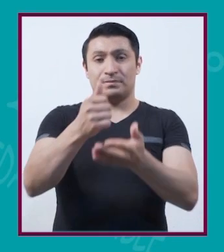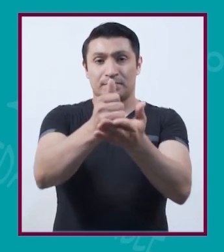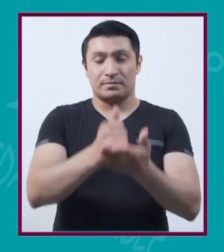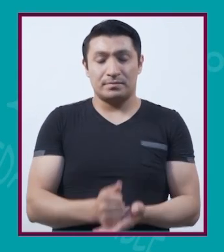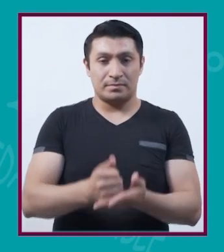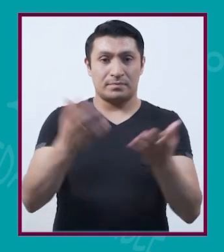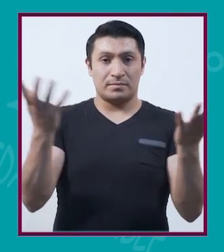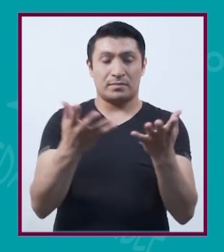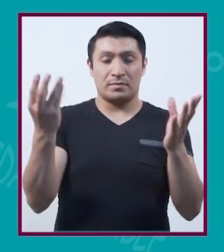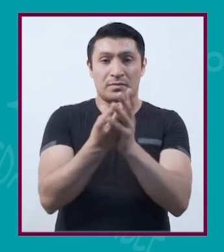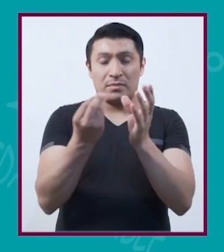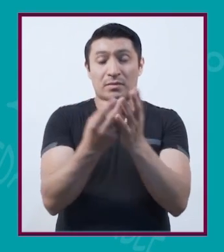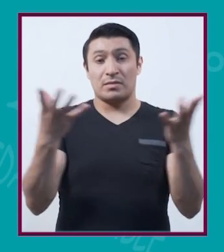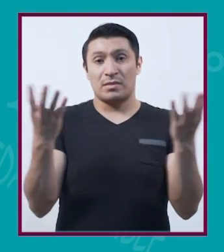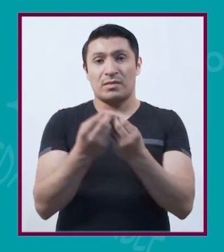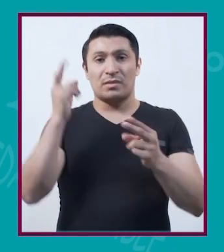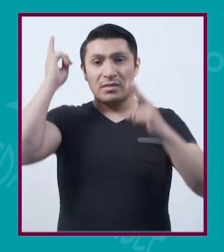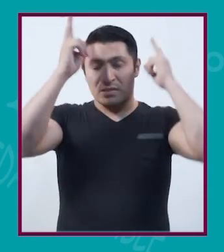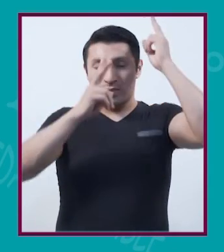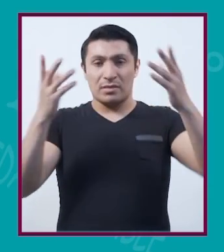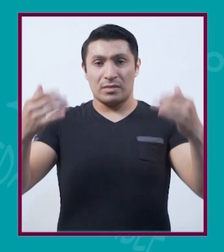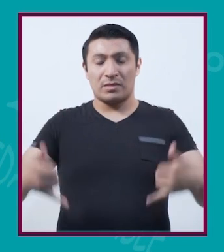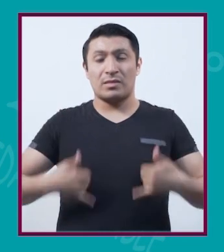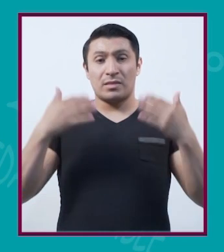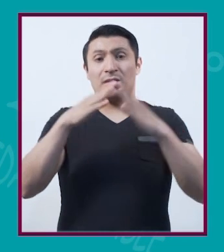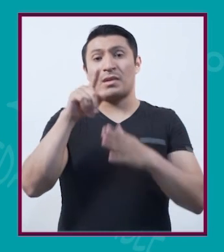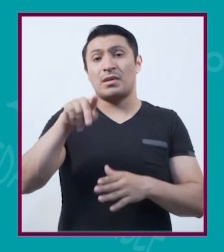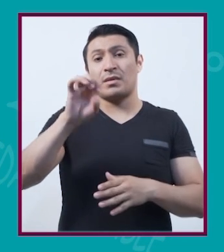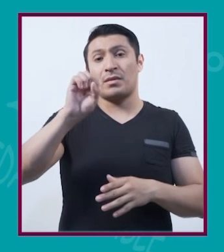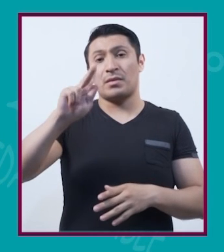Ayúdanos a construir este programa, visítanos en